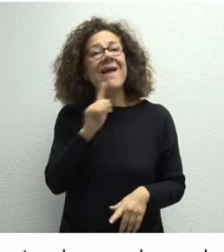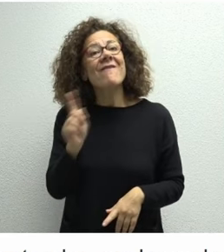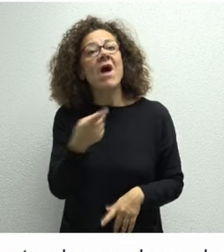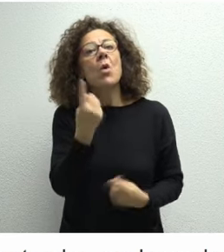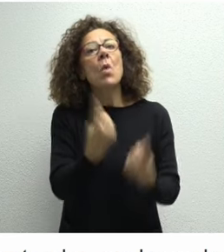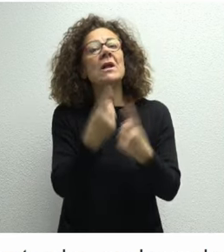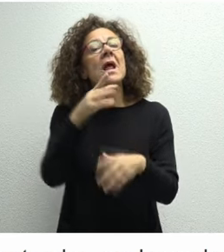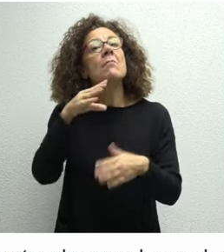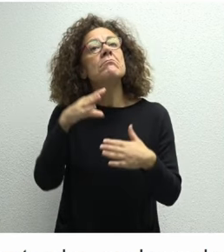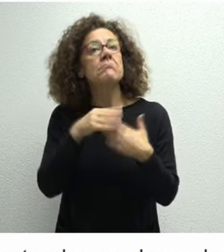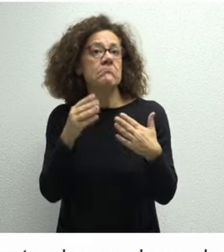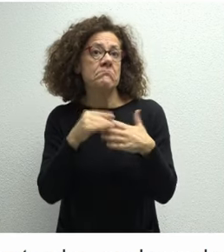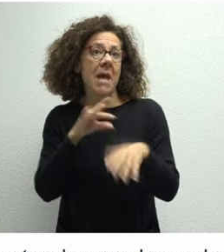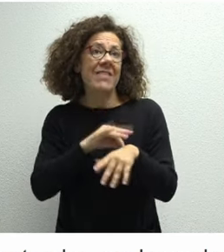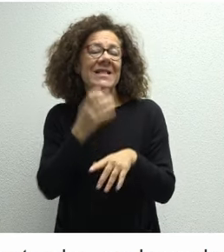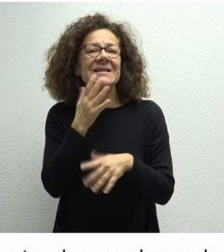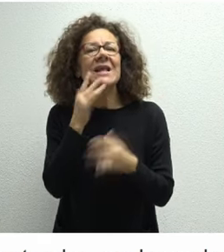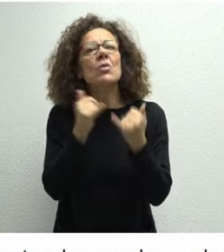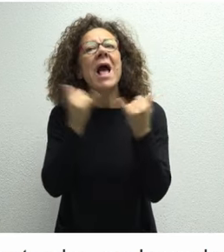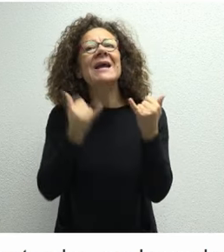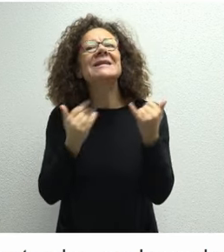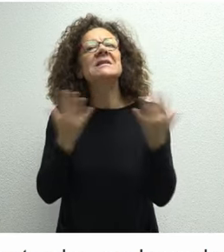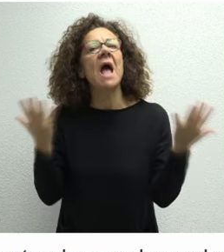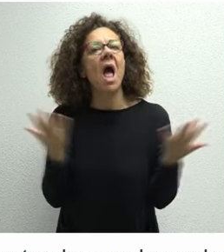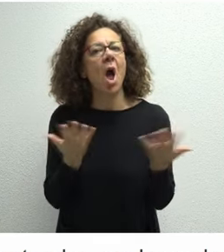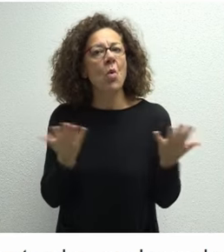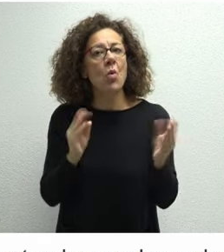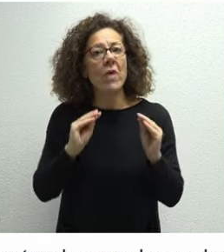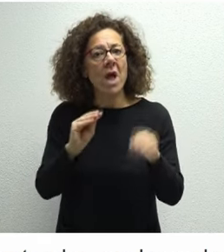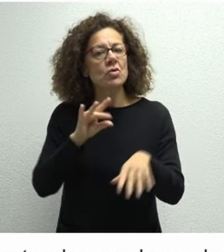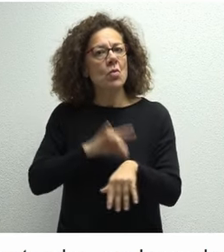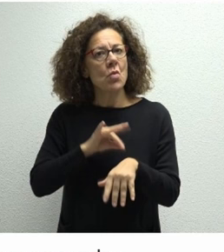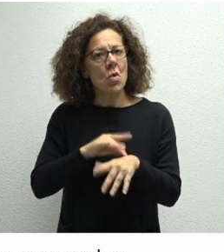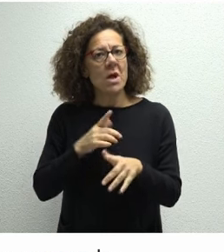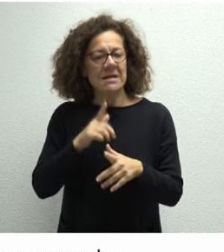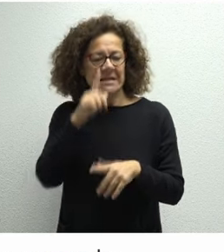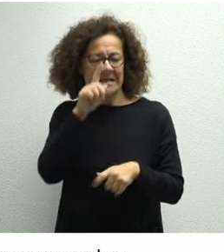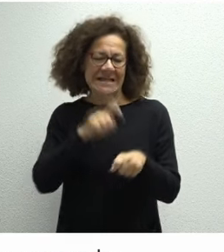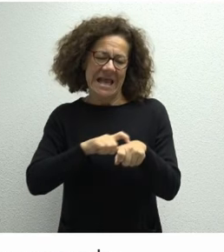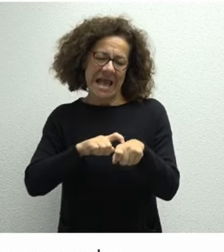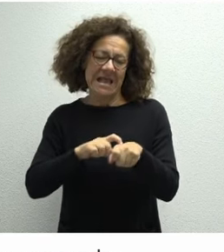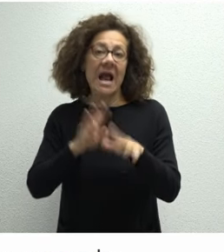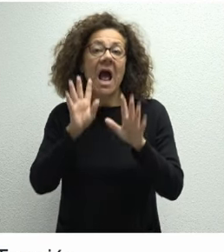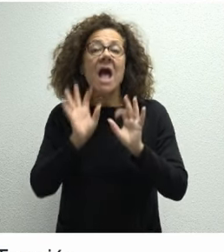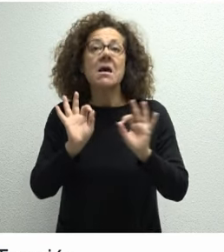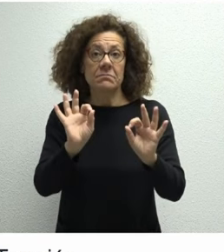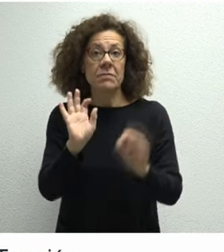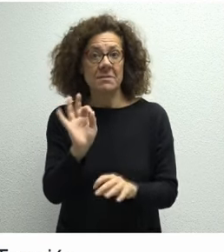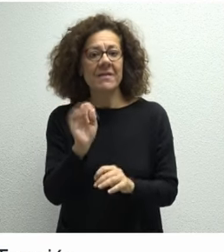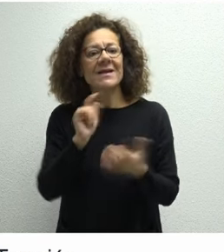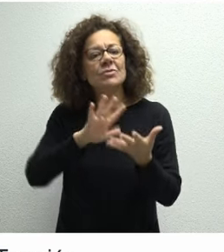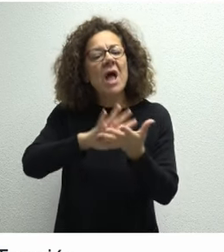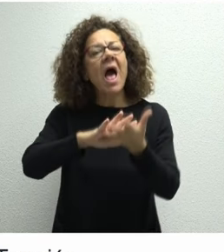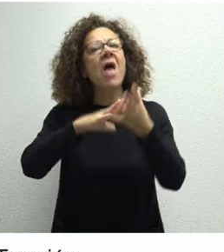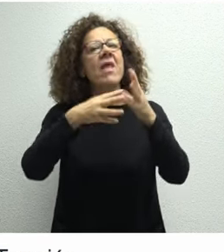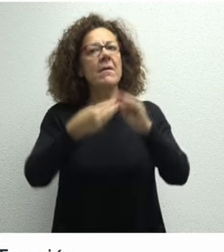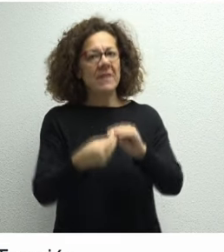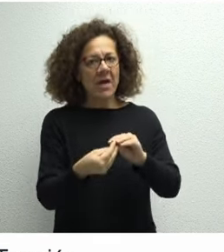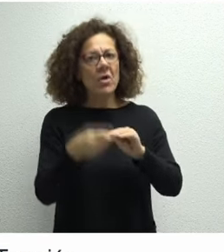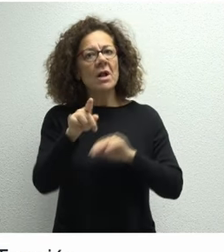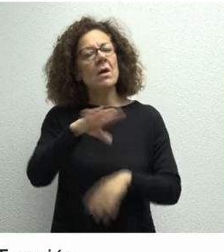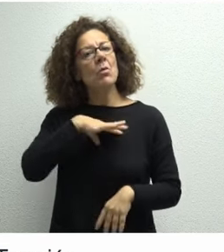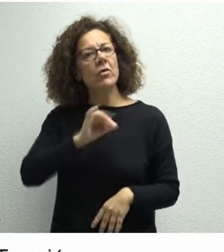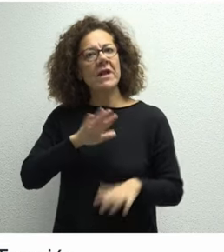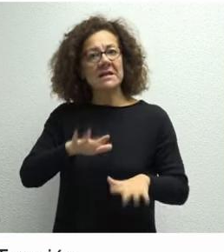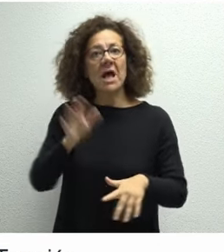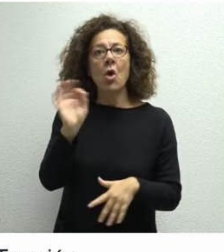cualquier otro paciente que tiene una crisis aguda en su patología psiquiátrica Eso sí hemos adaptado el que pudiera estar